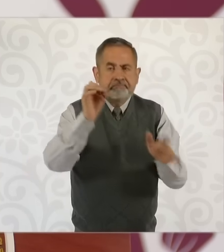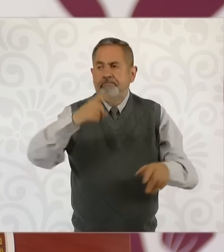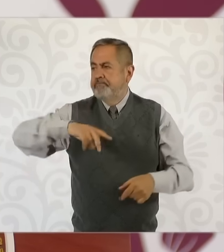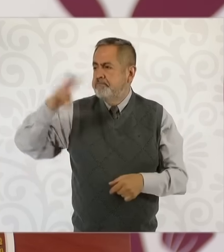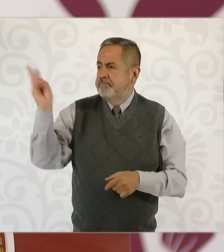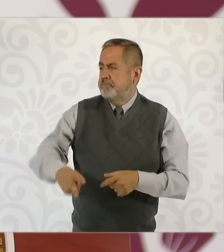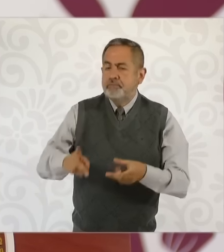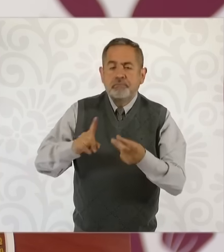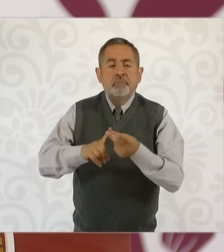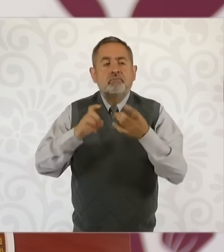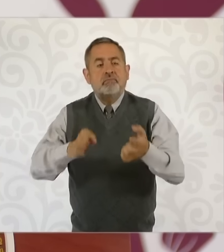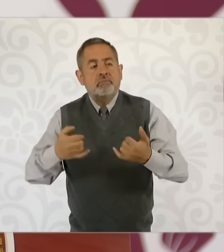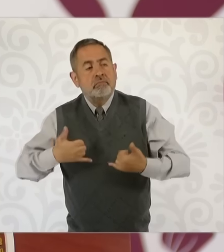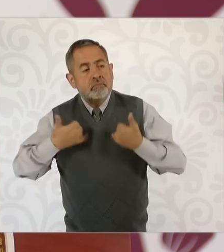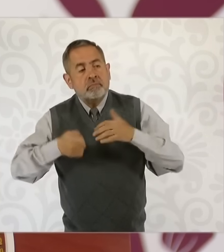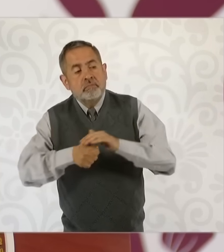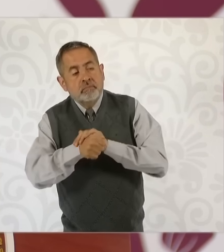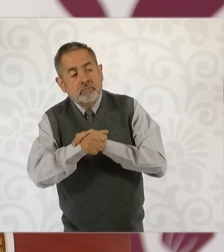los jóvenes.